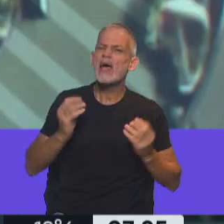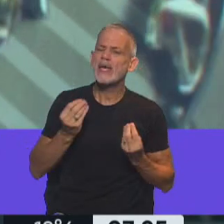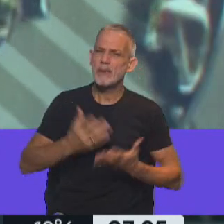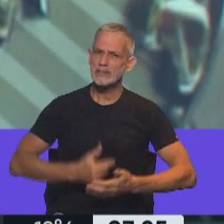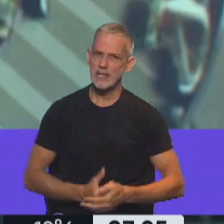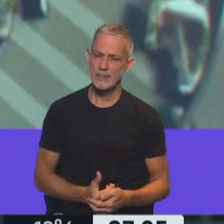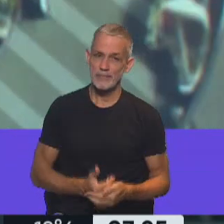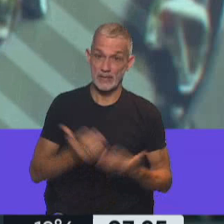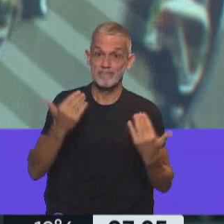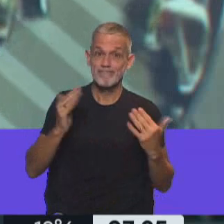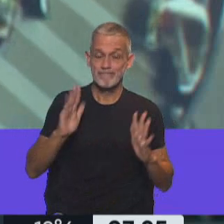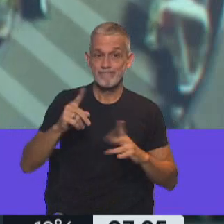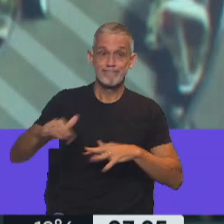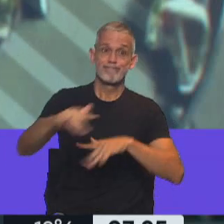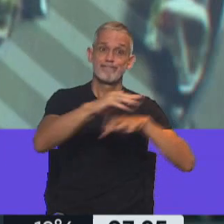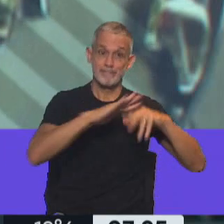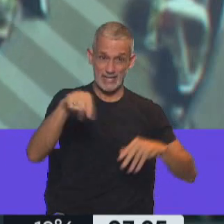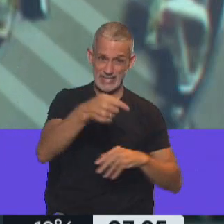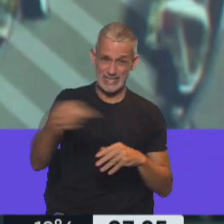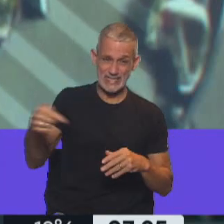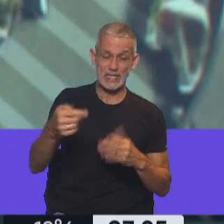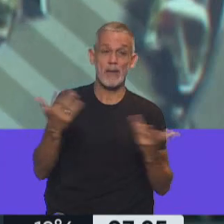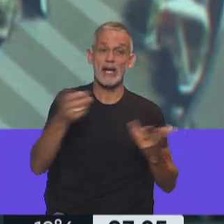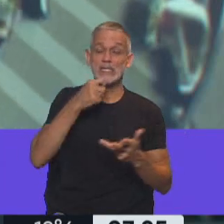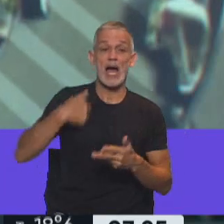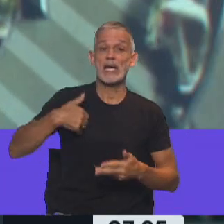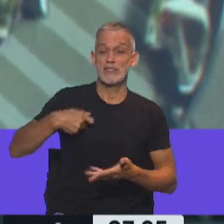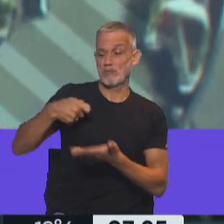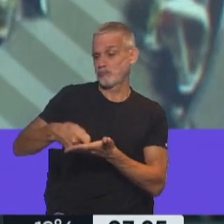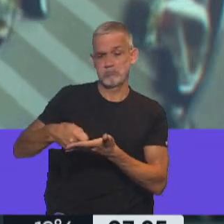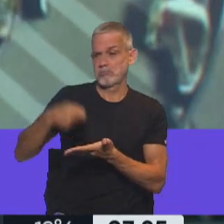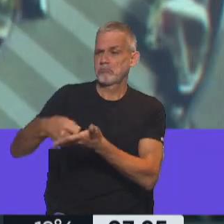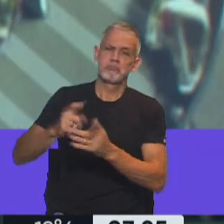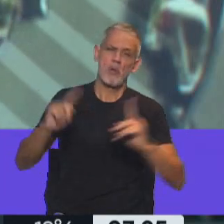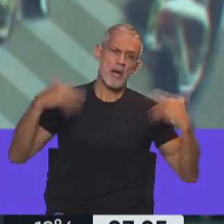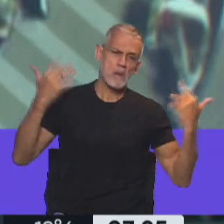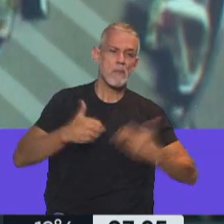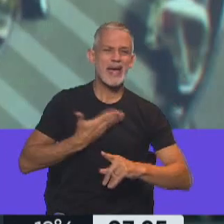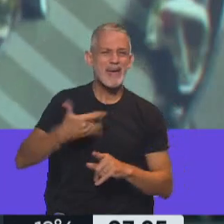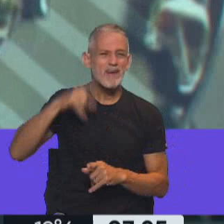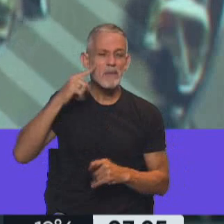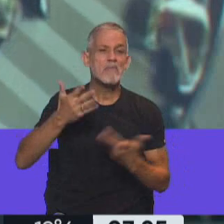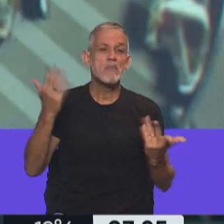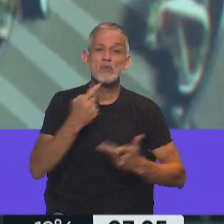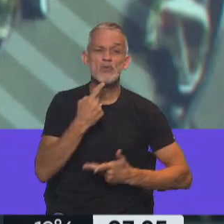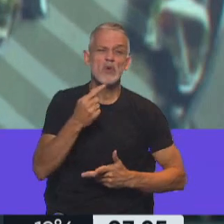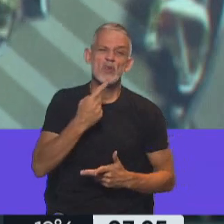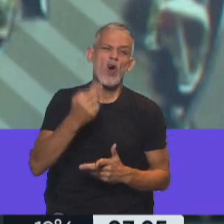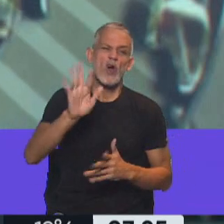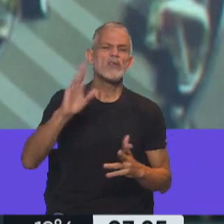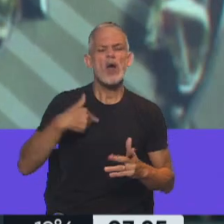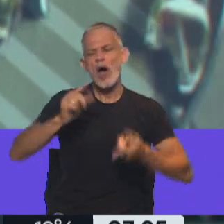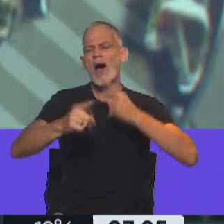Bueno, efectivamente es algo que se habló mucho esta semana porque si vos preguntabas qué va a pasar con el FMI, todos te decían, vamos